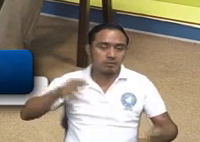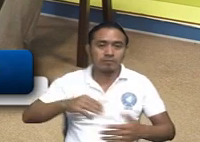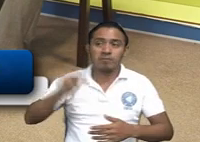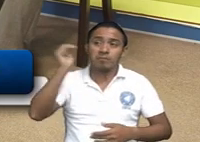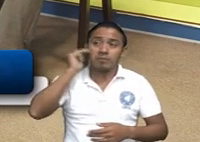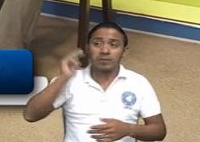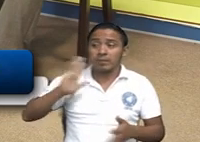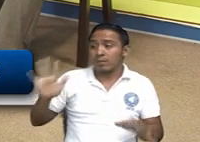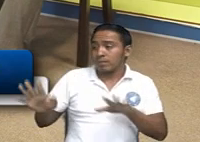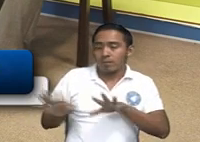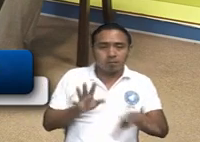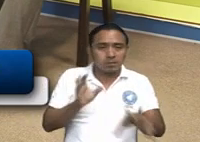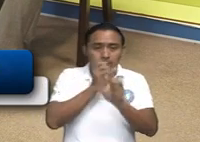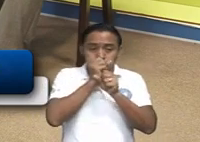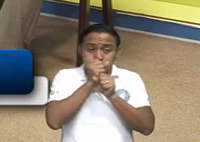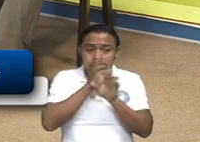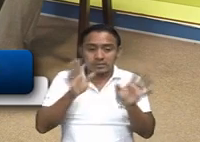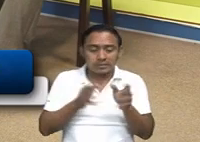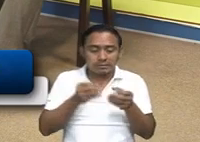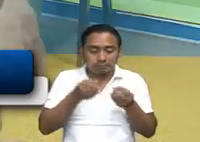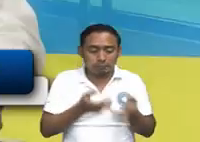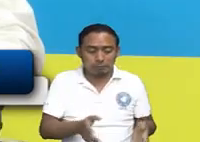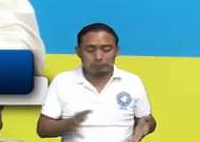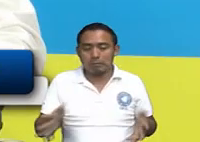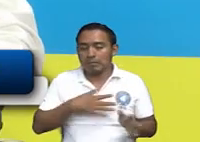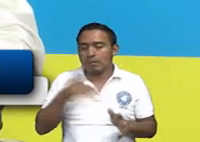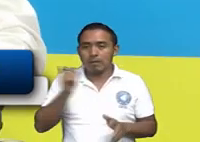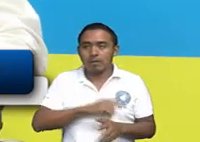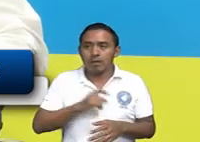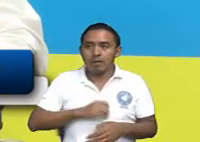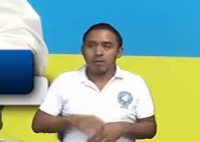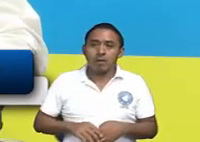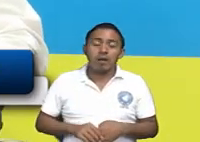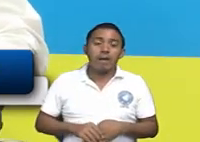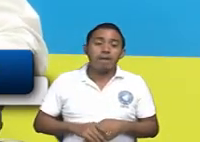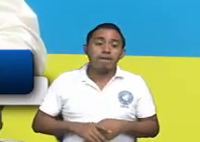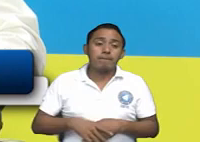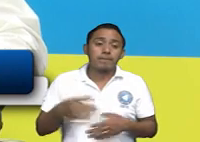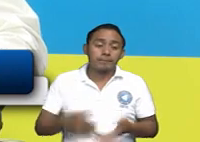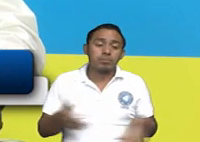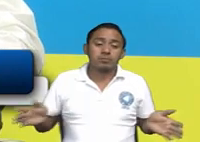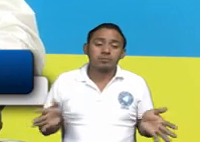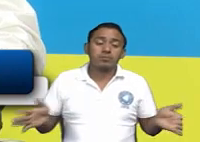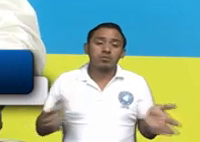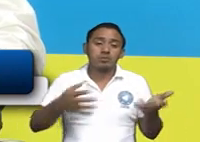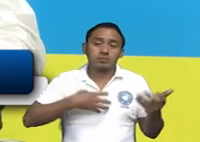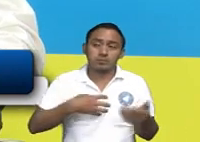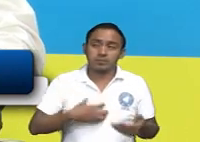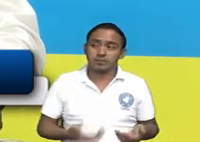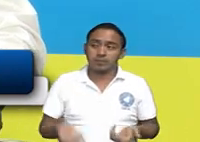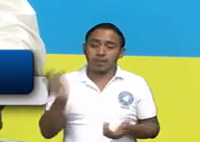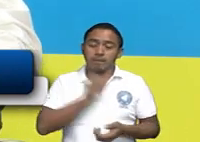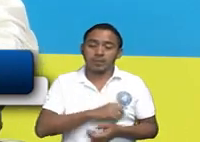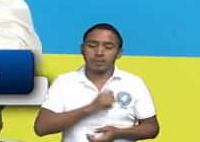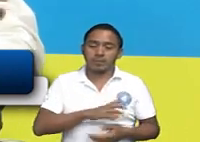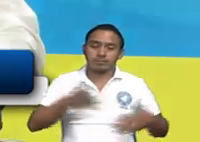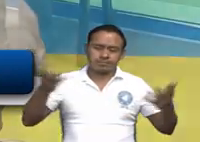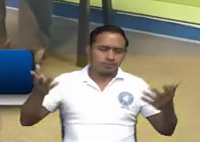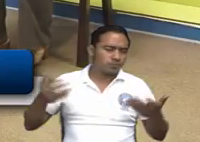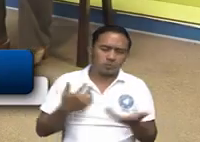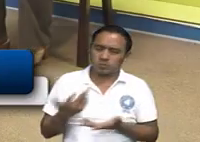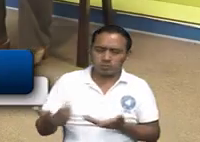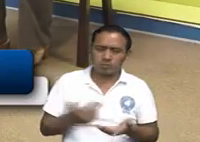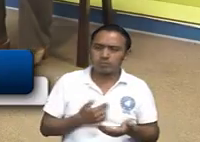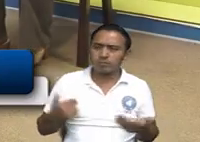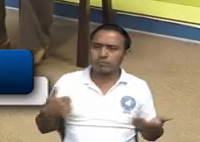no puede hablar de este tema con él porque le está insinuando, incitando al pecado, al pecado. ¿Cómo los